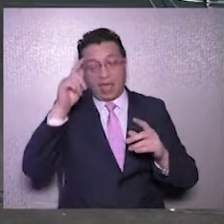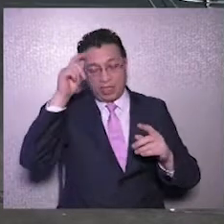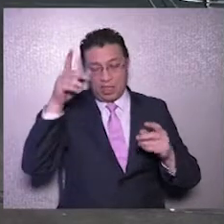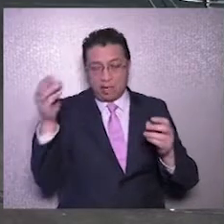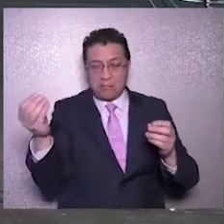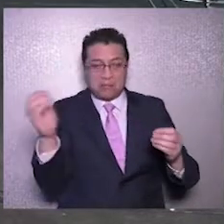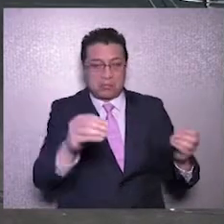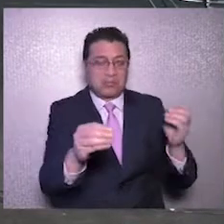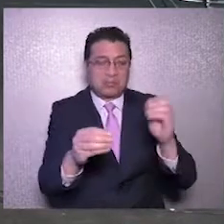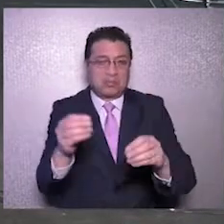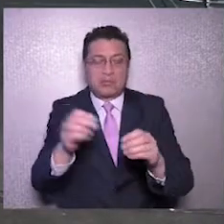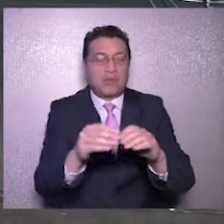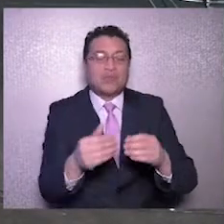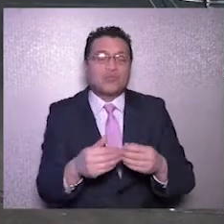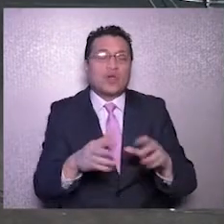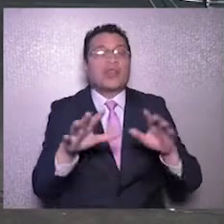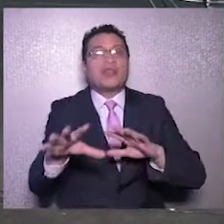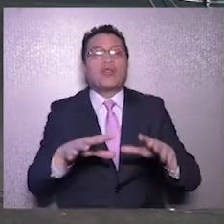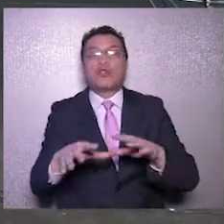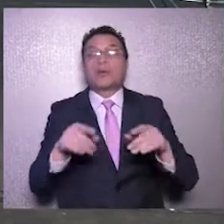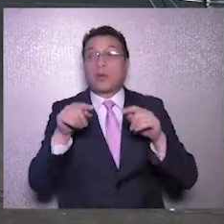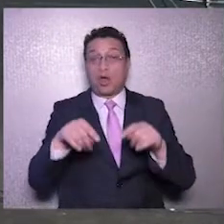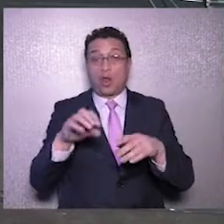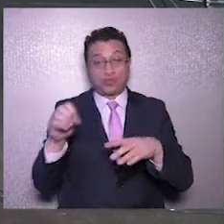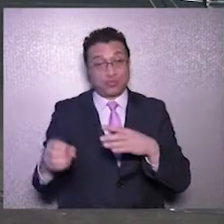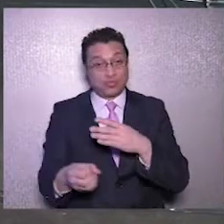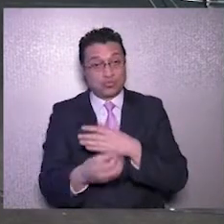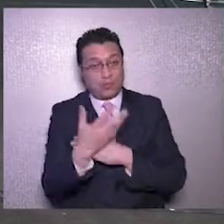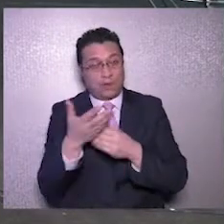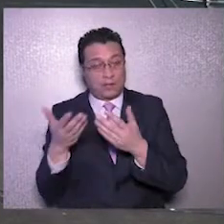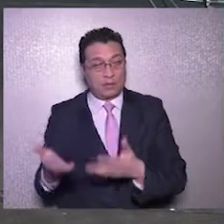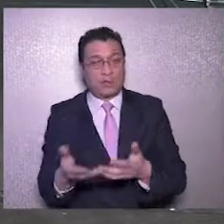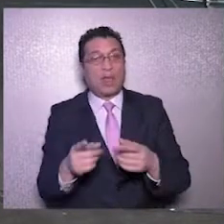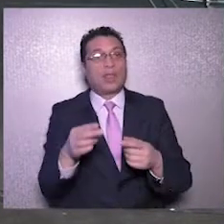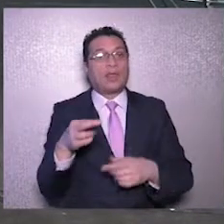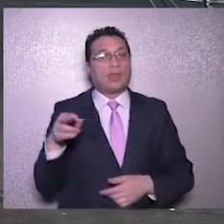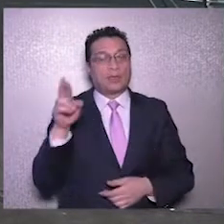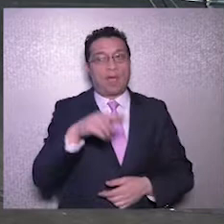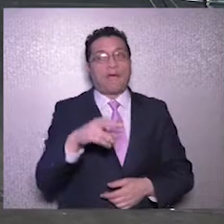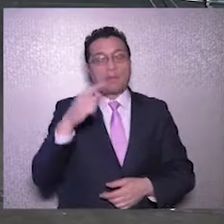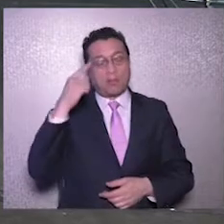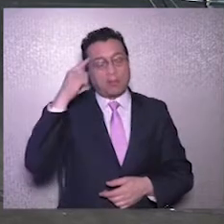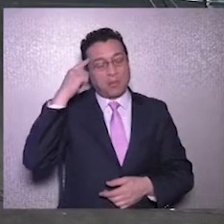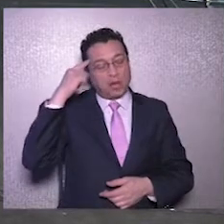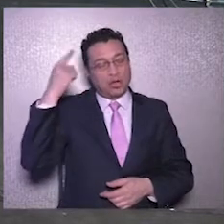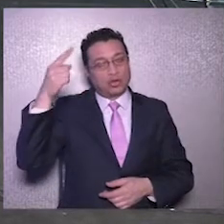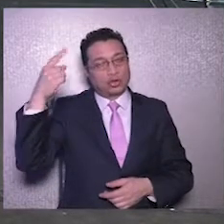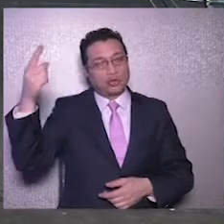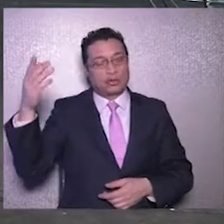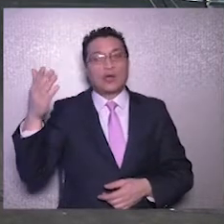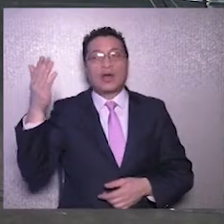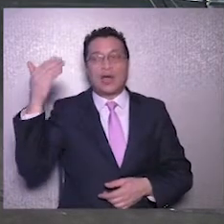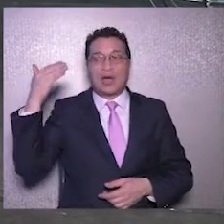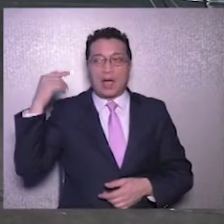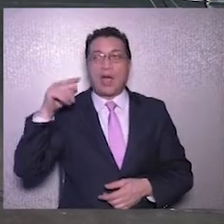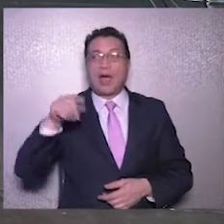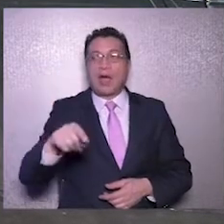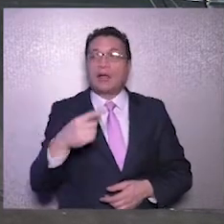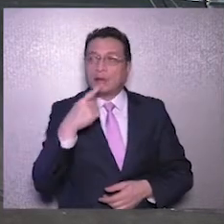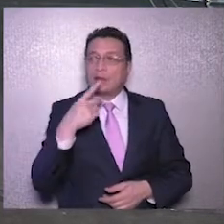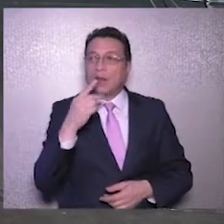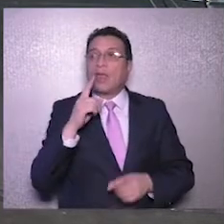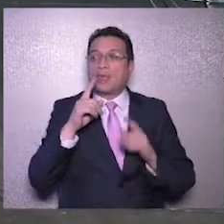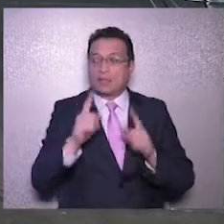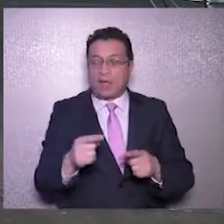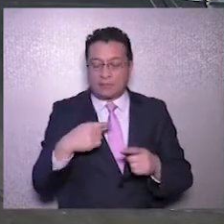tratábamos de crear lo que se podía, pero en esta nueva generación hay que volver al sueño Da Vinci, hay que volver al sueño de que